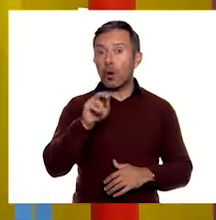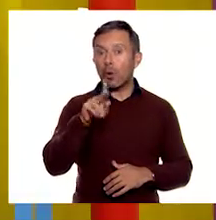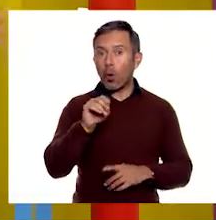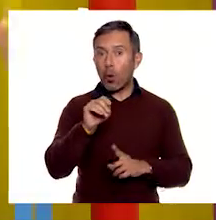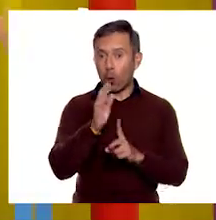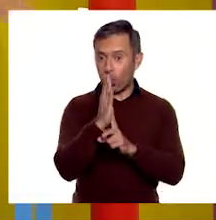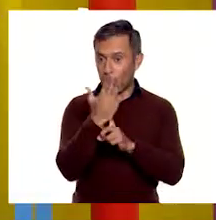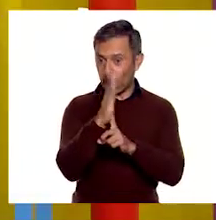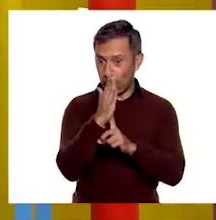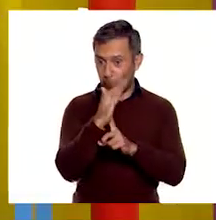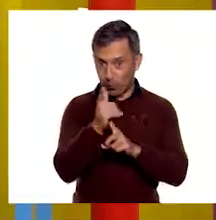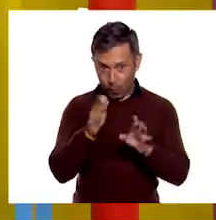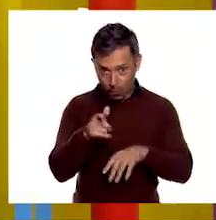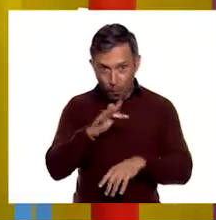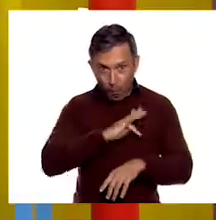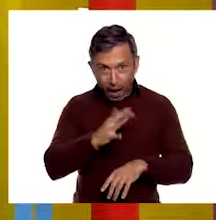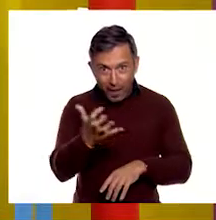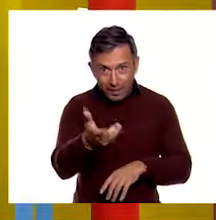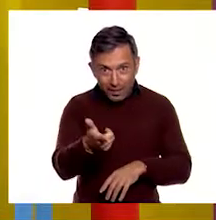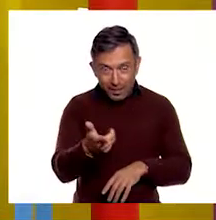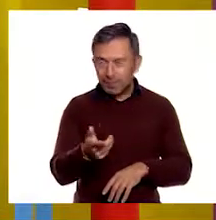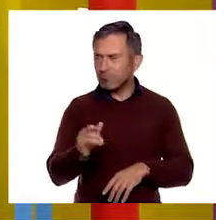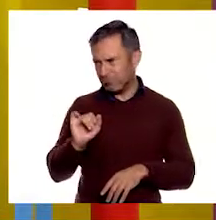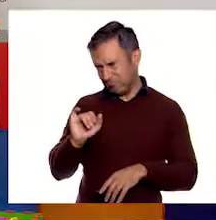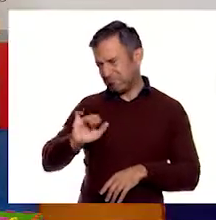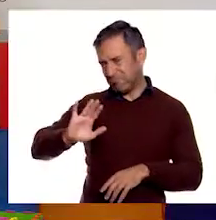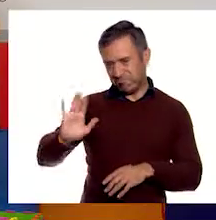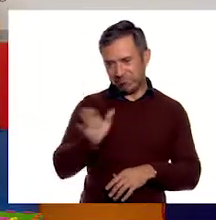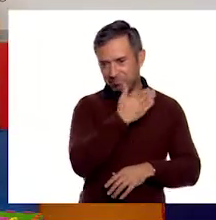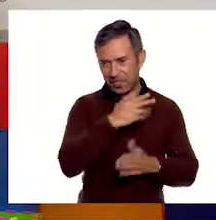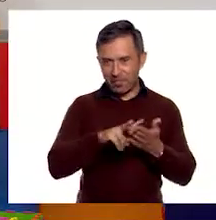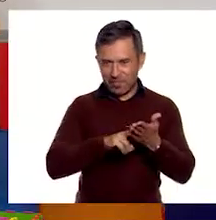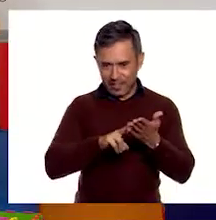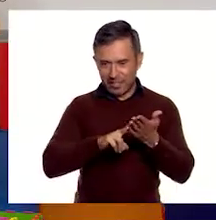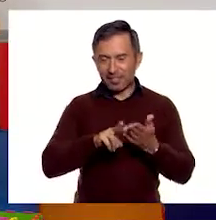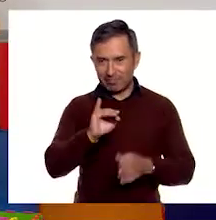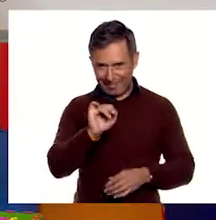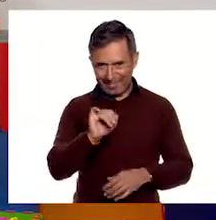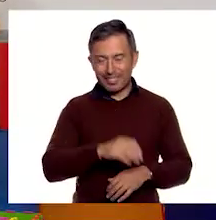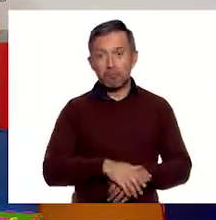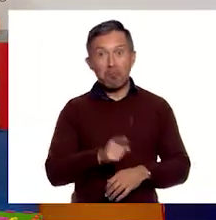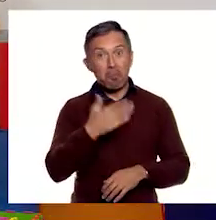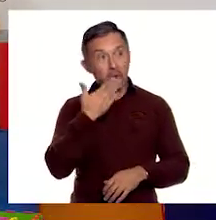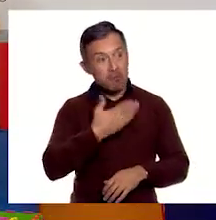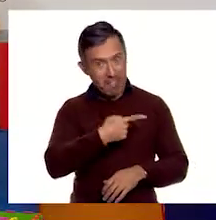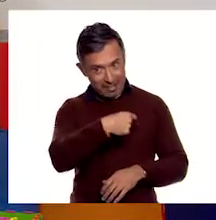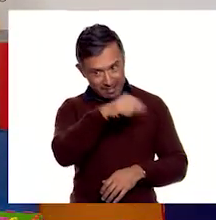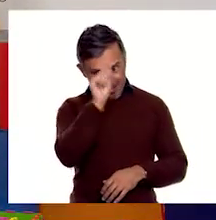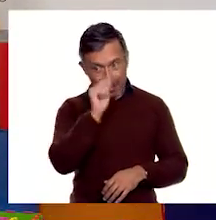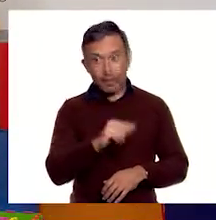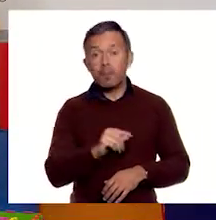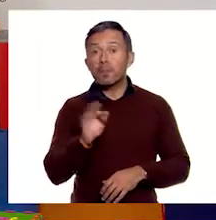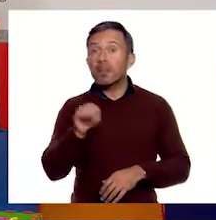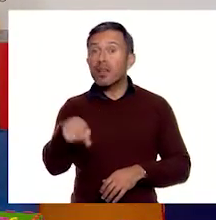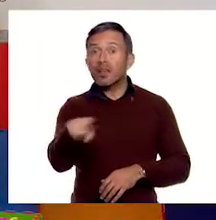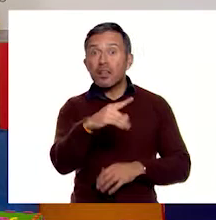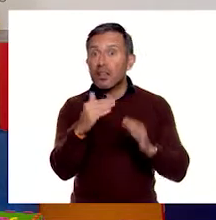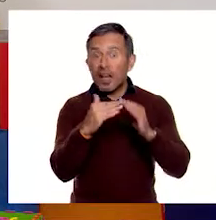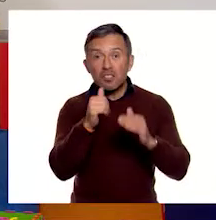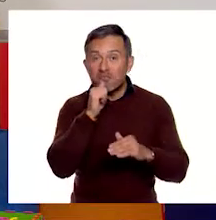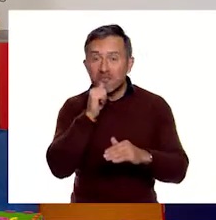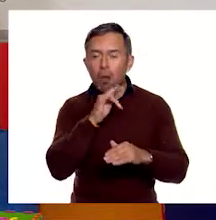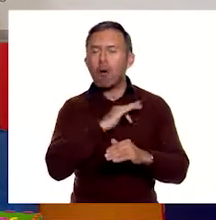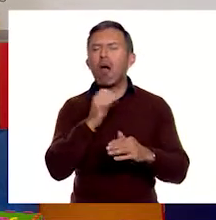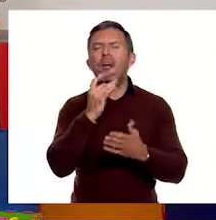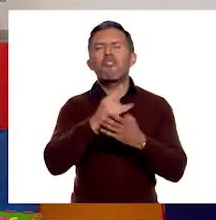logré crear un taumápatro. muy bien, uno sí. Bueno, si no, en casa ya saben cómo hacerlo. Con ligas, les dimos